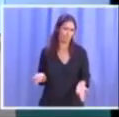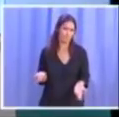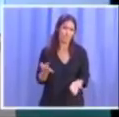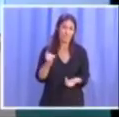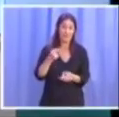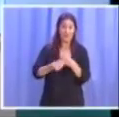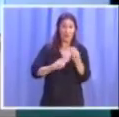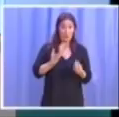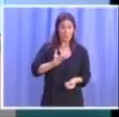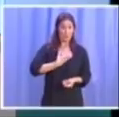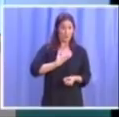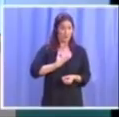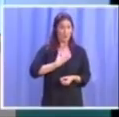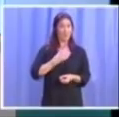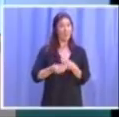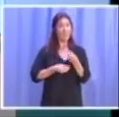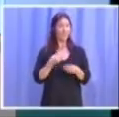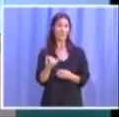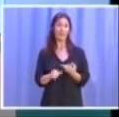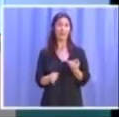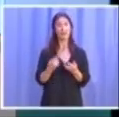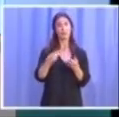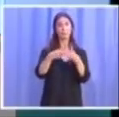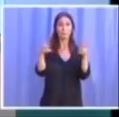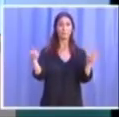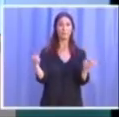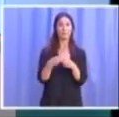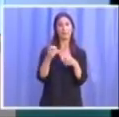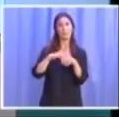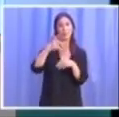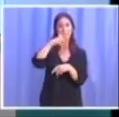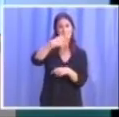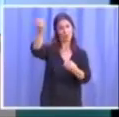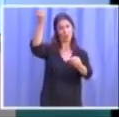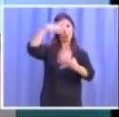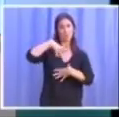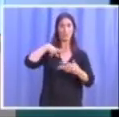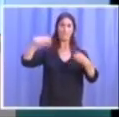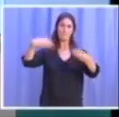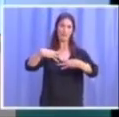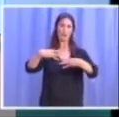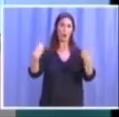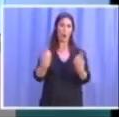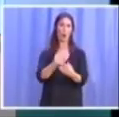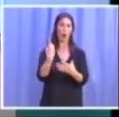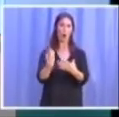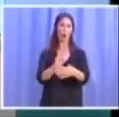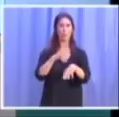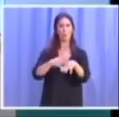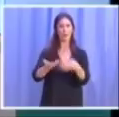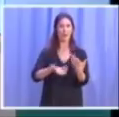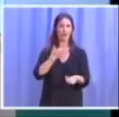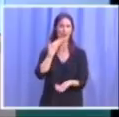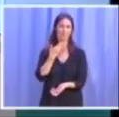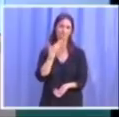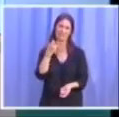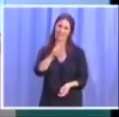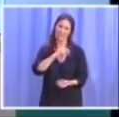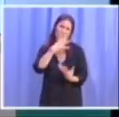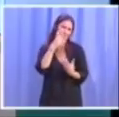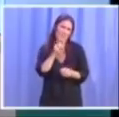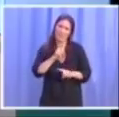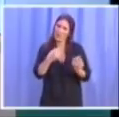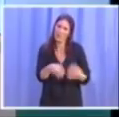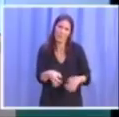un alcalde sea poner una piscina para que la gente se duche y un microondas para que la gente caliente la comida. Eso ni es serio ni es